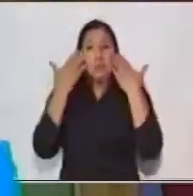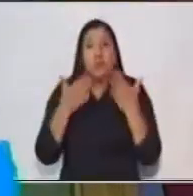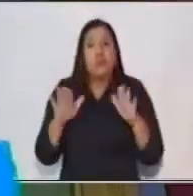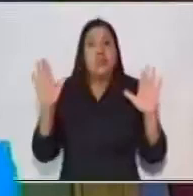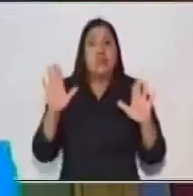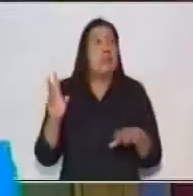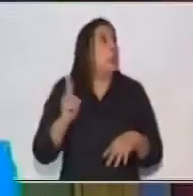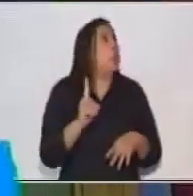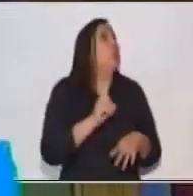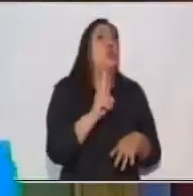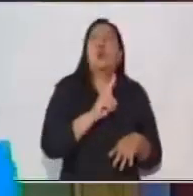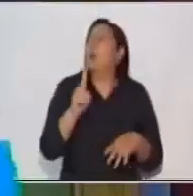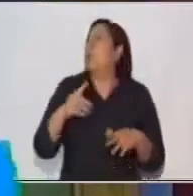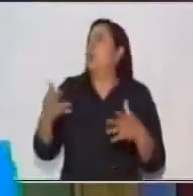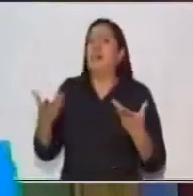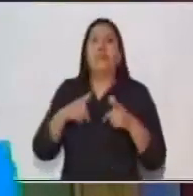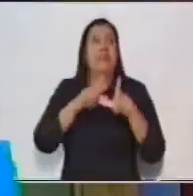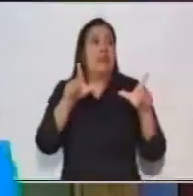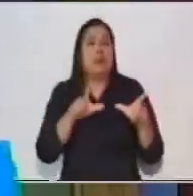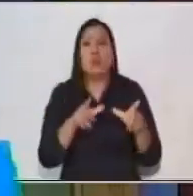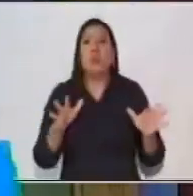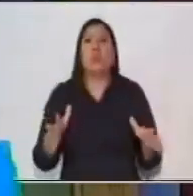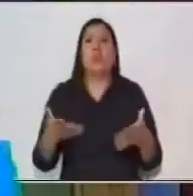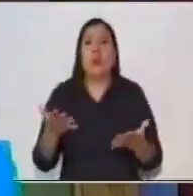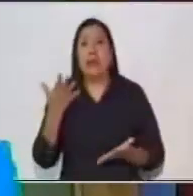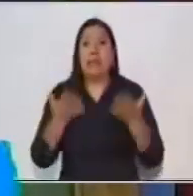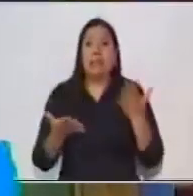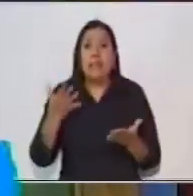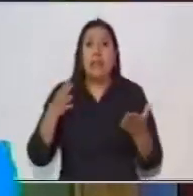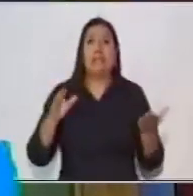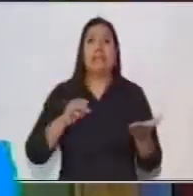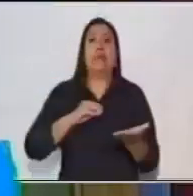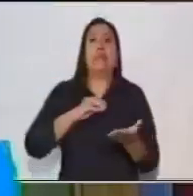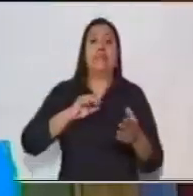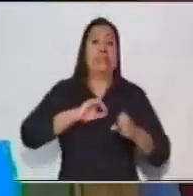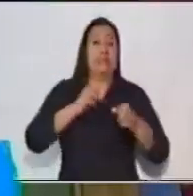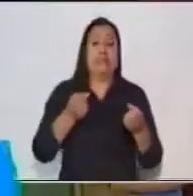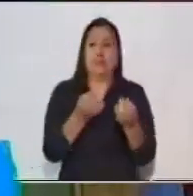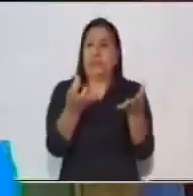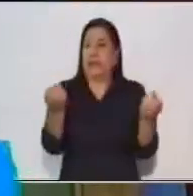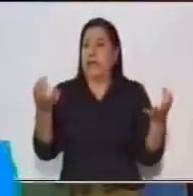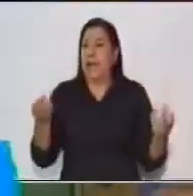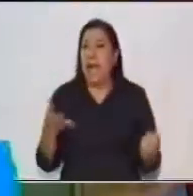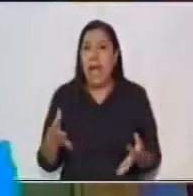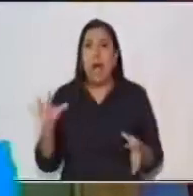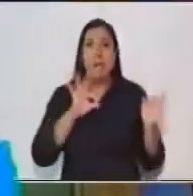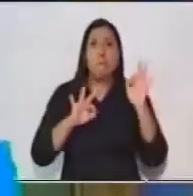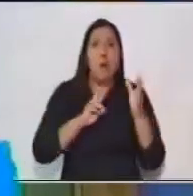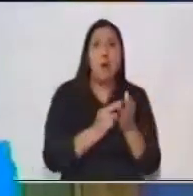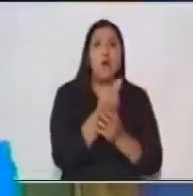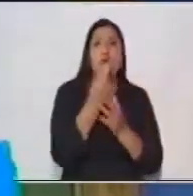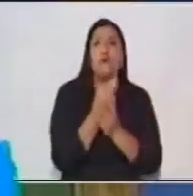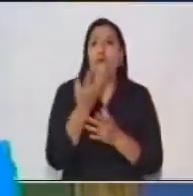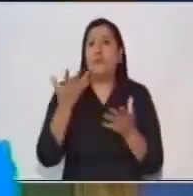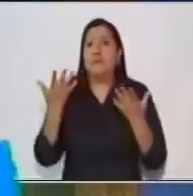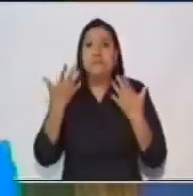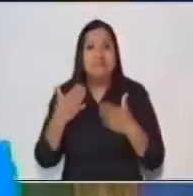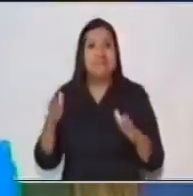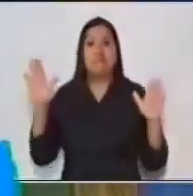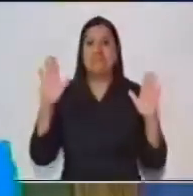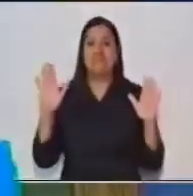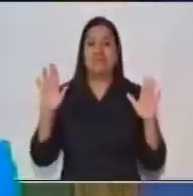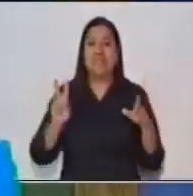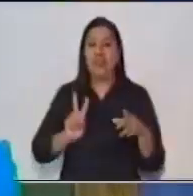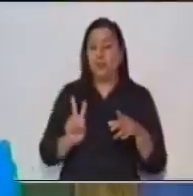del lugar donde se encontraban, pudo ser del campo o de las flores donde ellas se encontraban recolectando. Acá